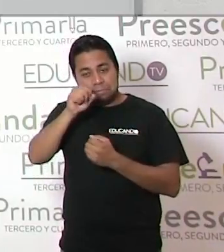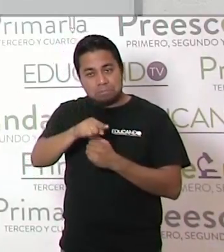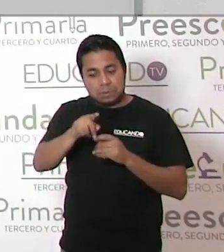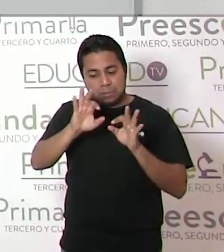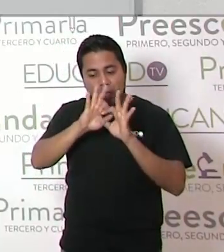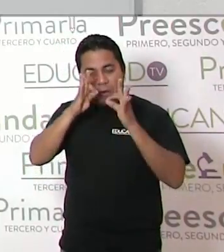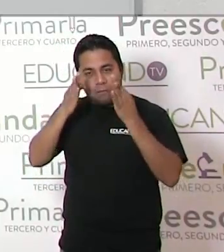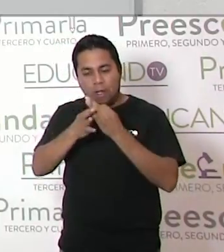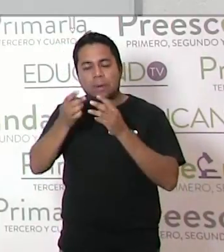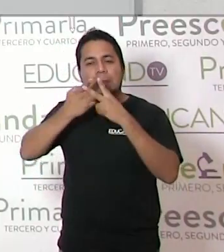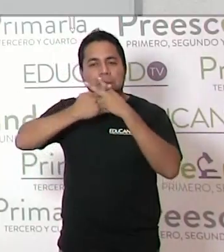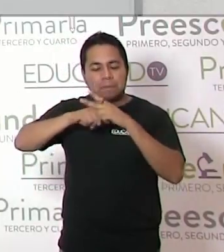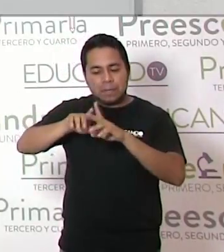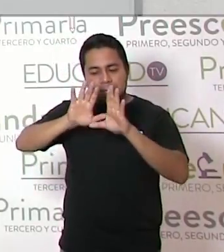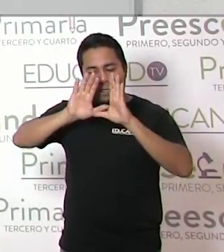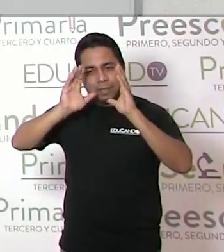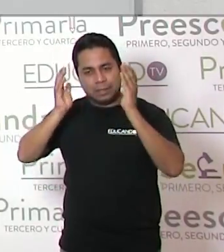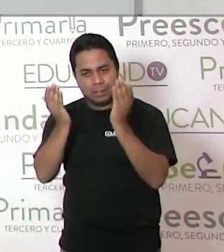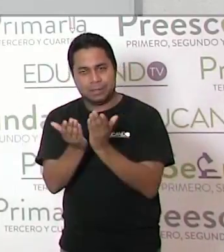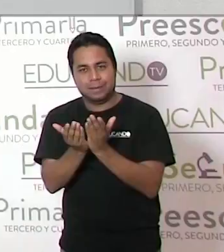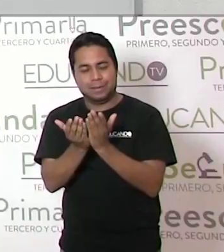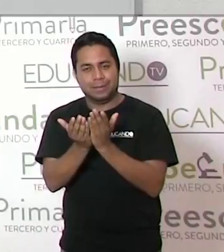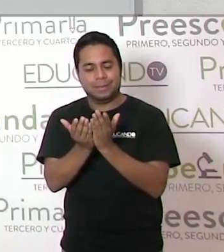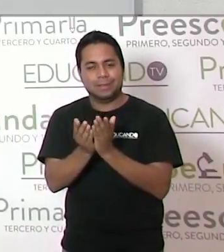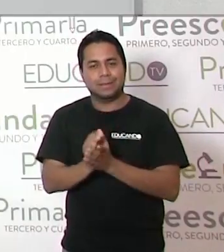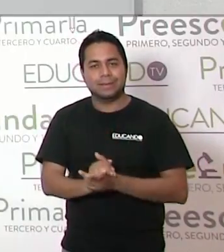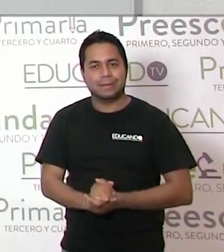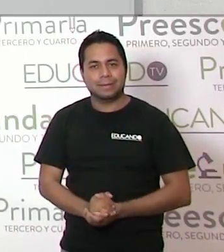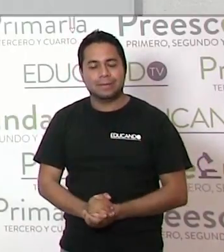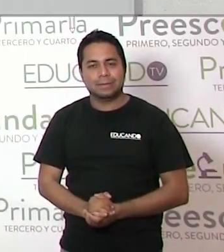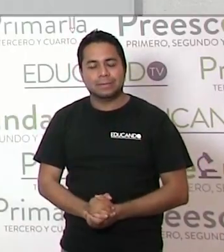cuerpo de